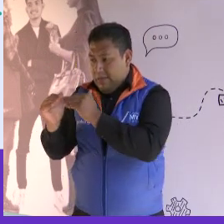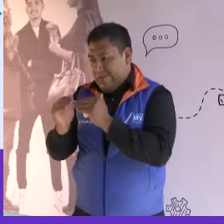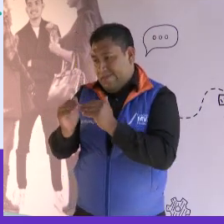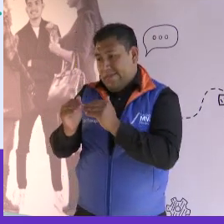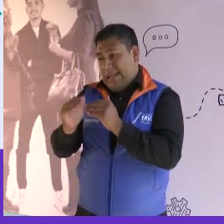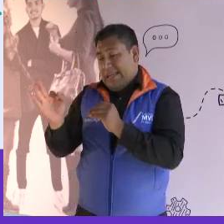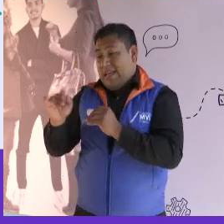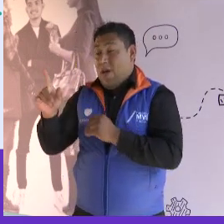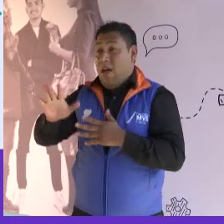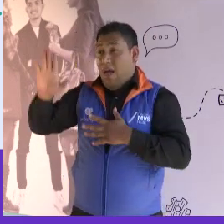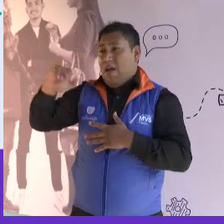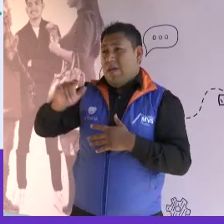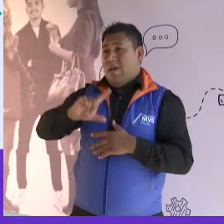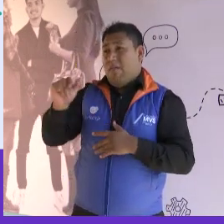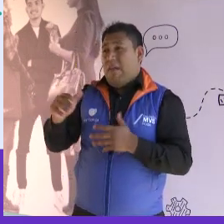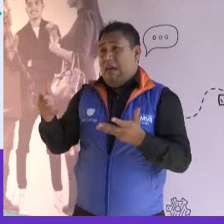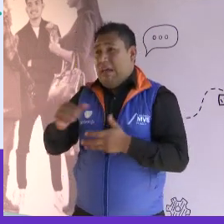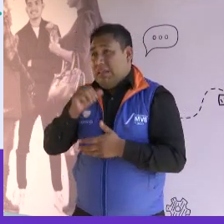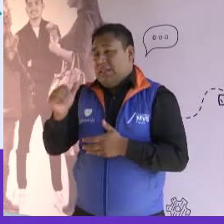¿no?